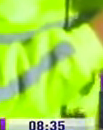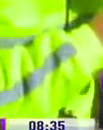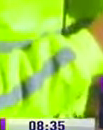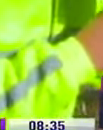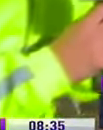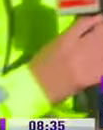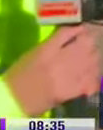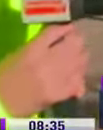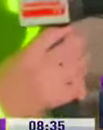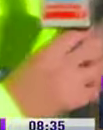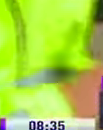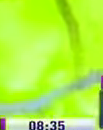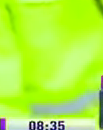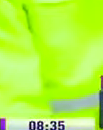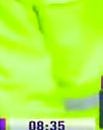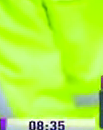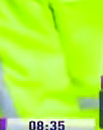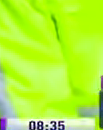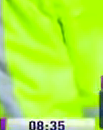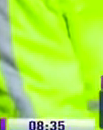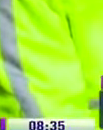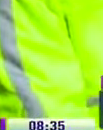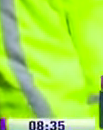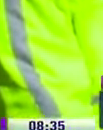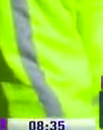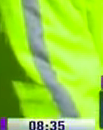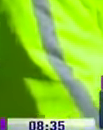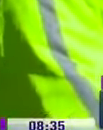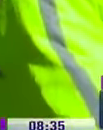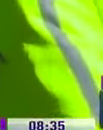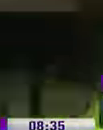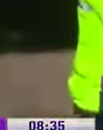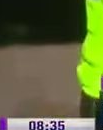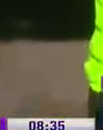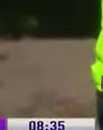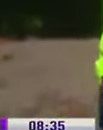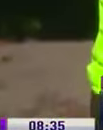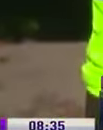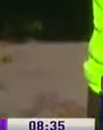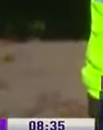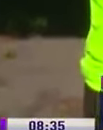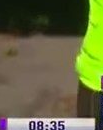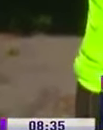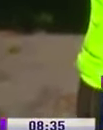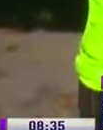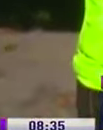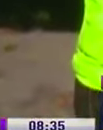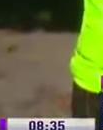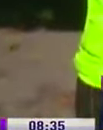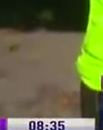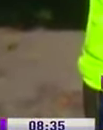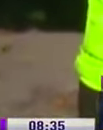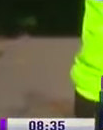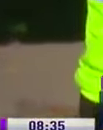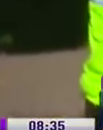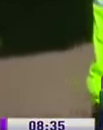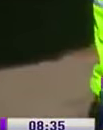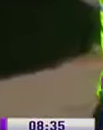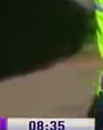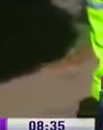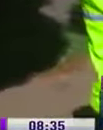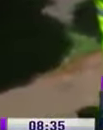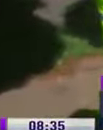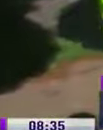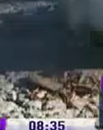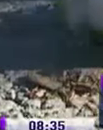le persigo atrás de casera. Yo voy en moto. Wow. Deberíamos pues tener un poco más de conciencia para que la gente no bote